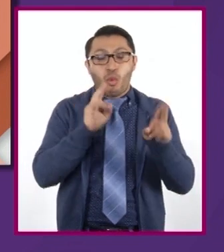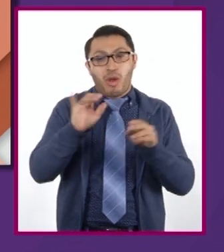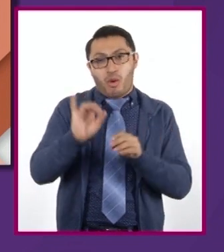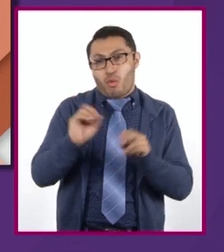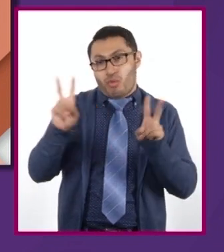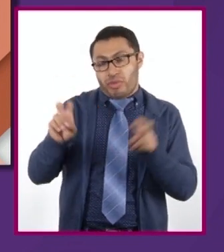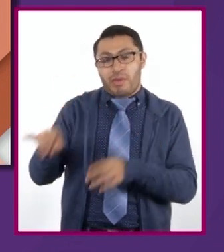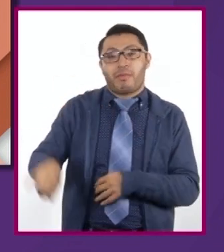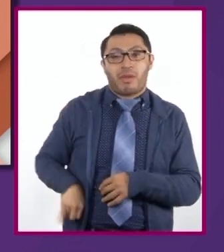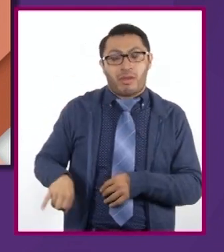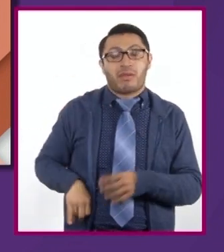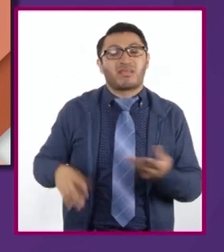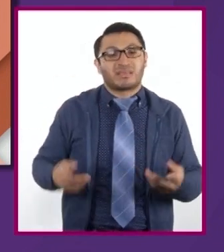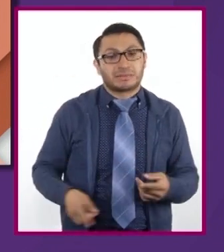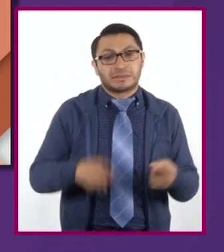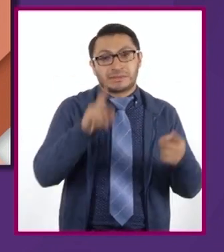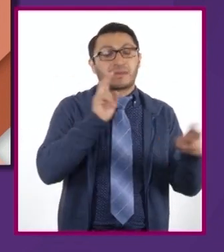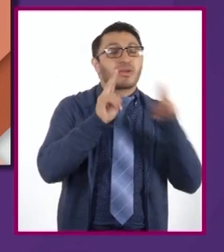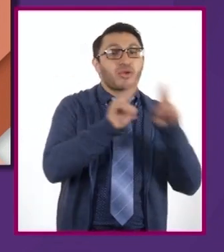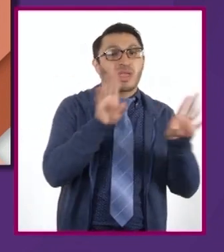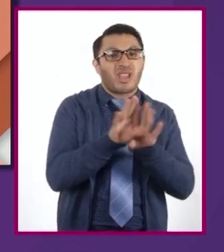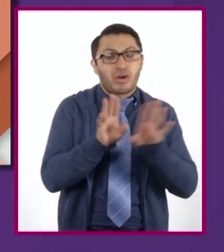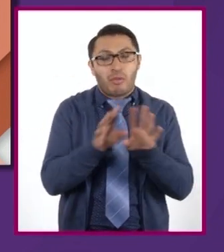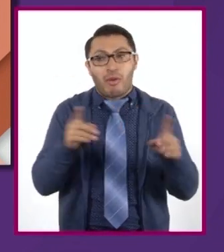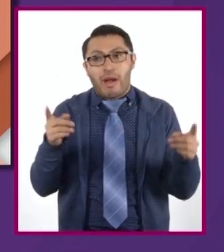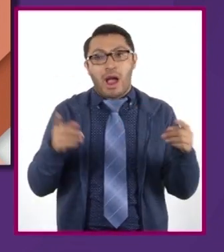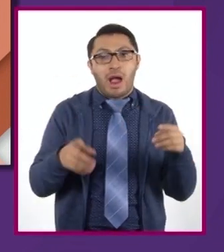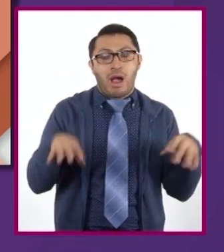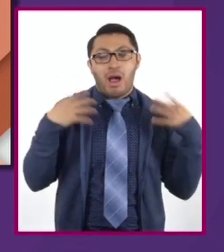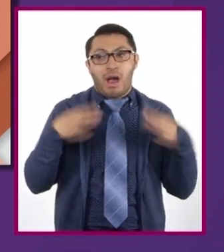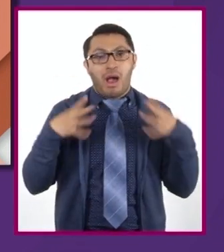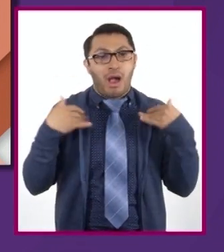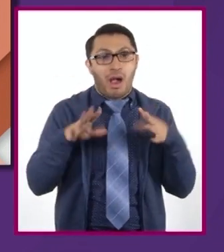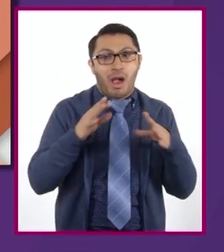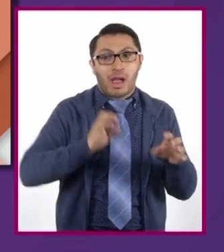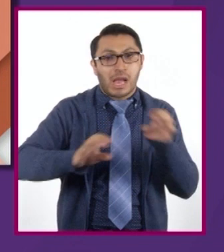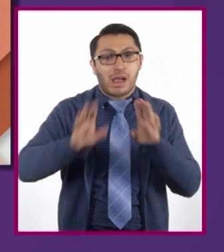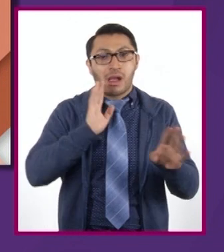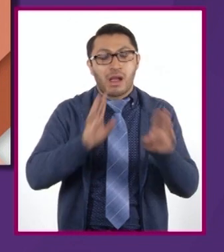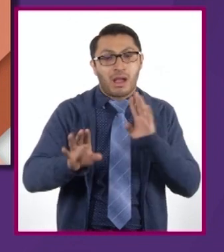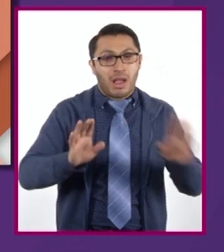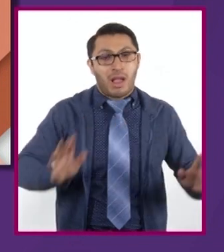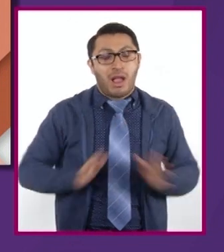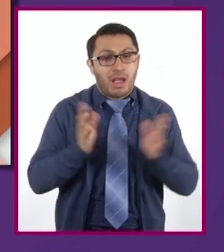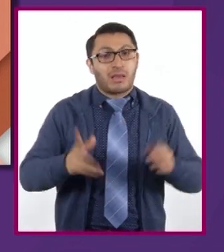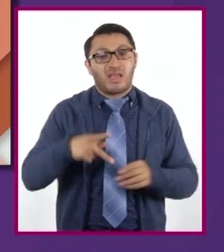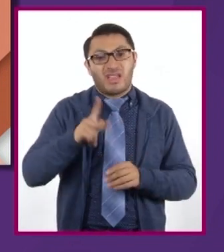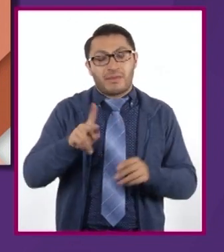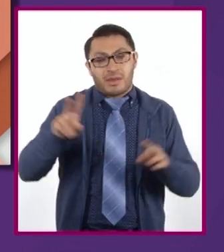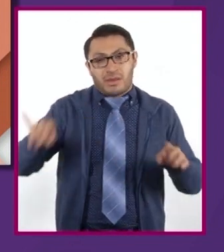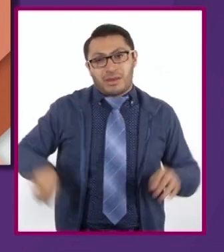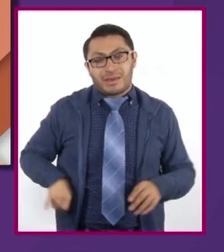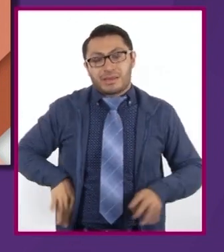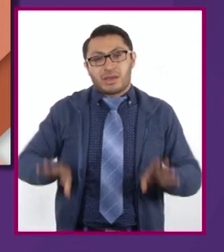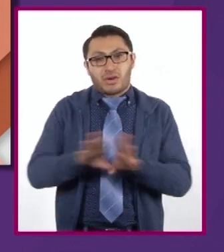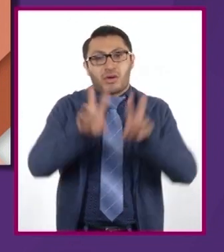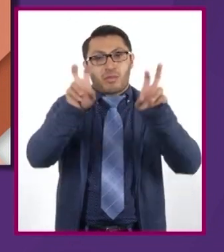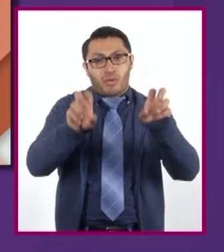general es que el primero causa controversia entre los panelistas, mientras que el segundo tiene que ver con temas